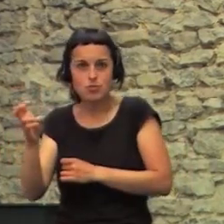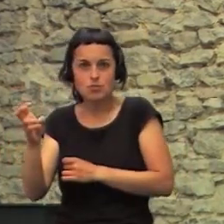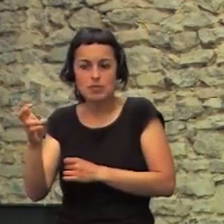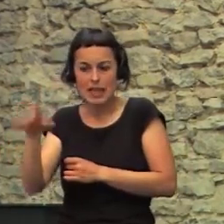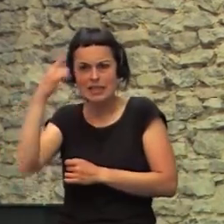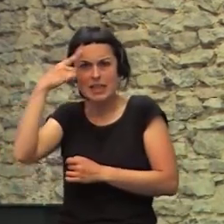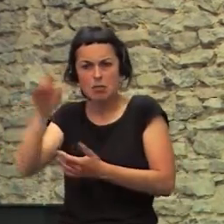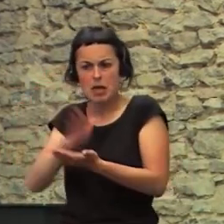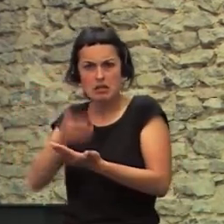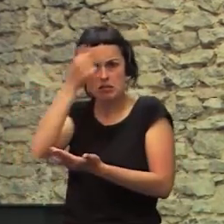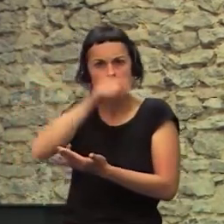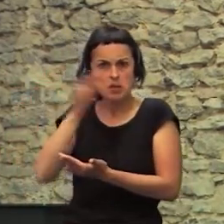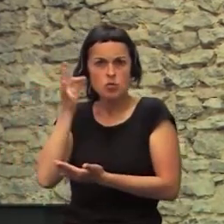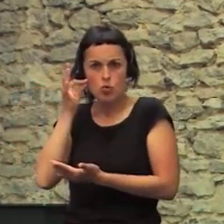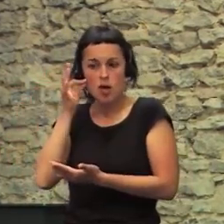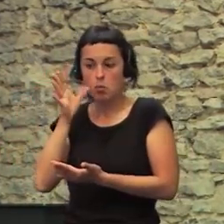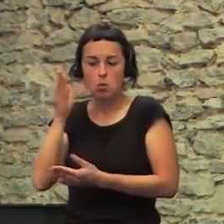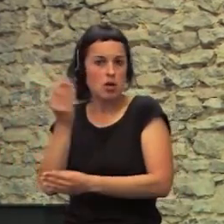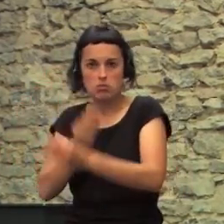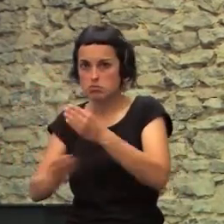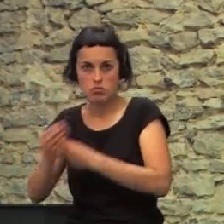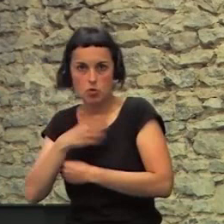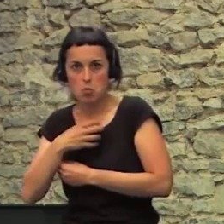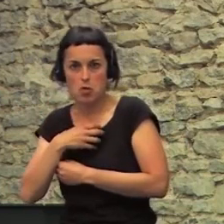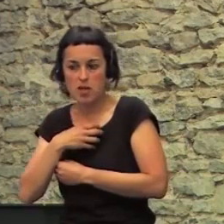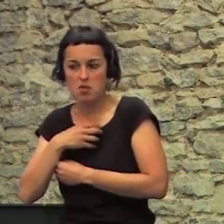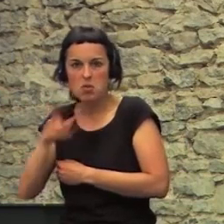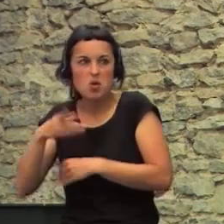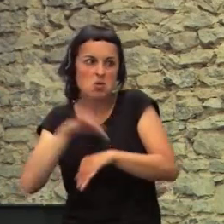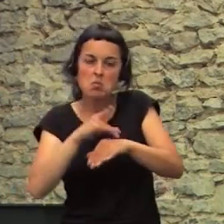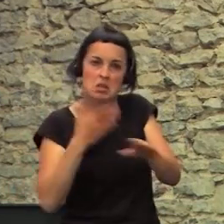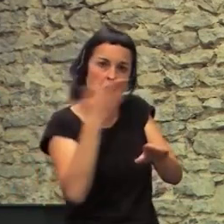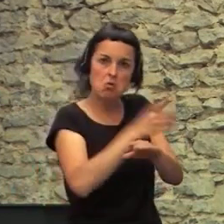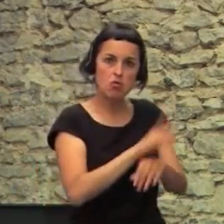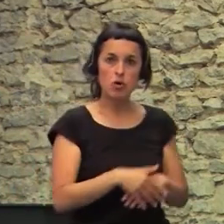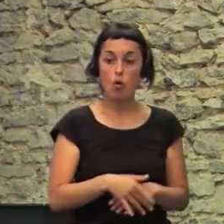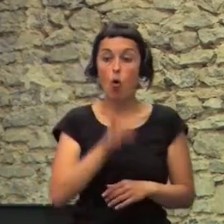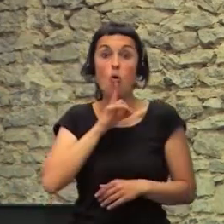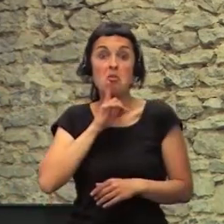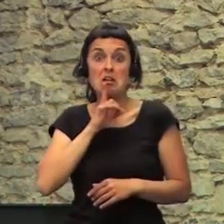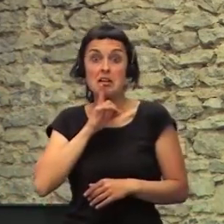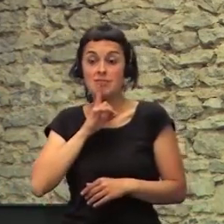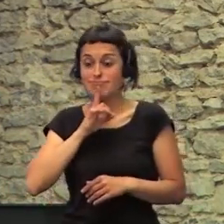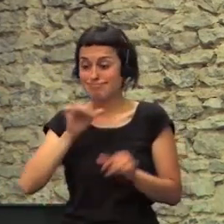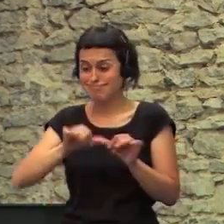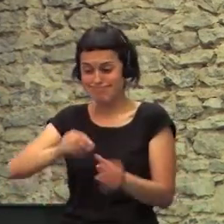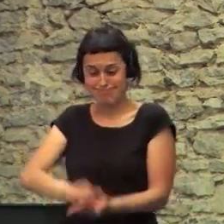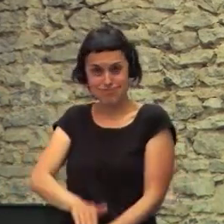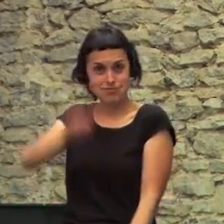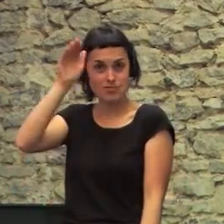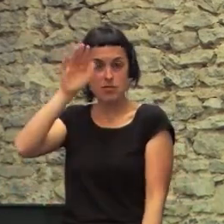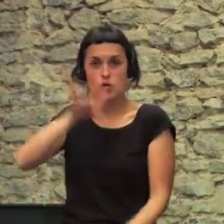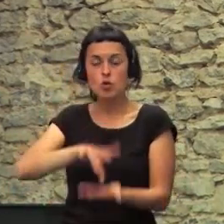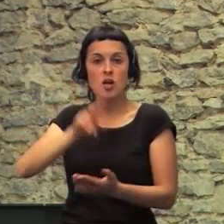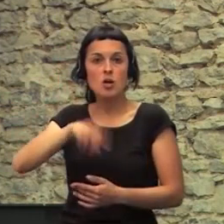médico para eso, pues ellas no podían tener hijos y ya está, no tuvieron la regla nunca, pero nunca fueron al médico, con lo cual no hay